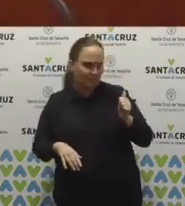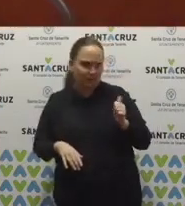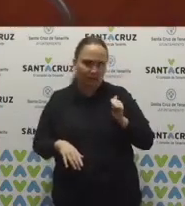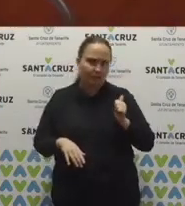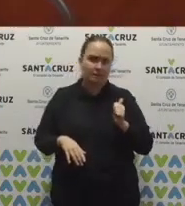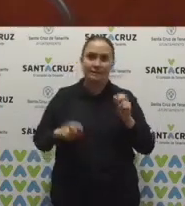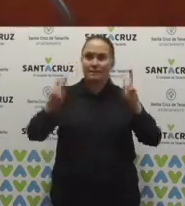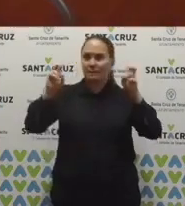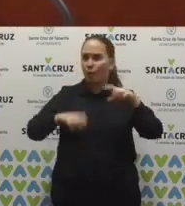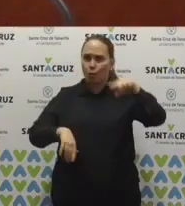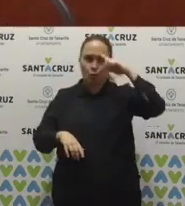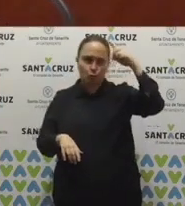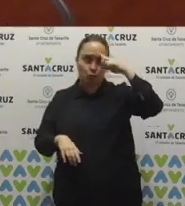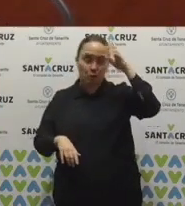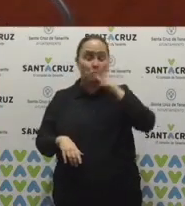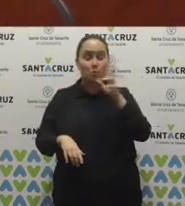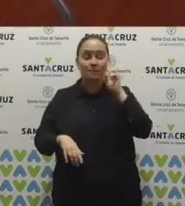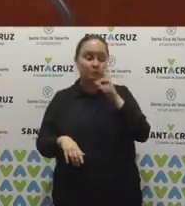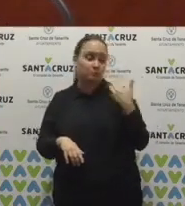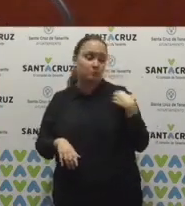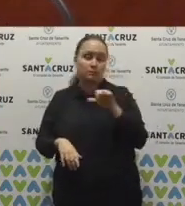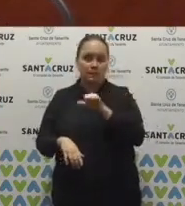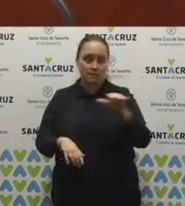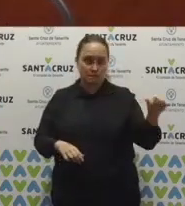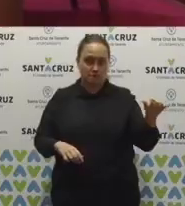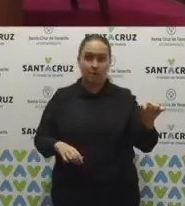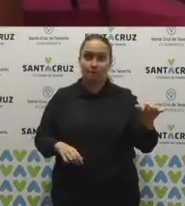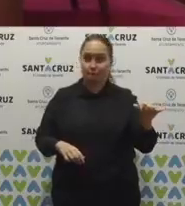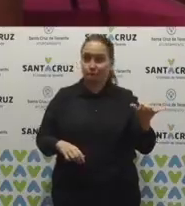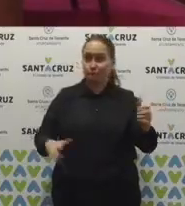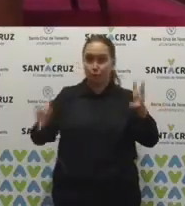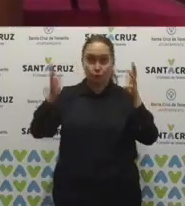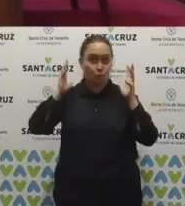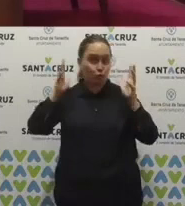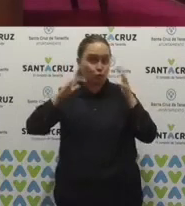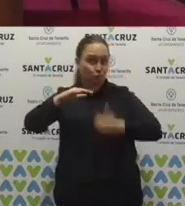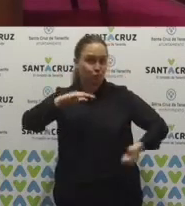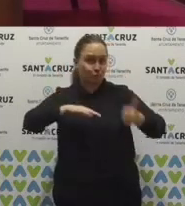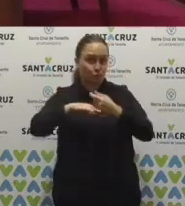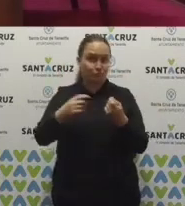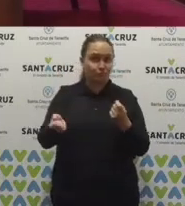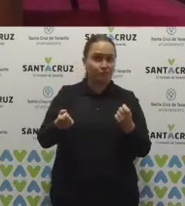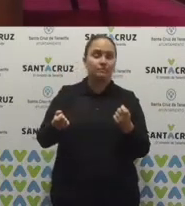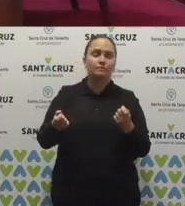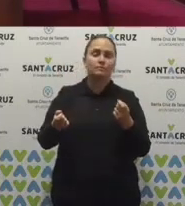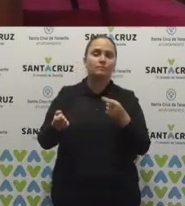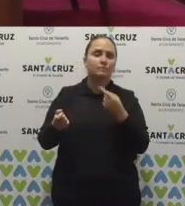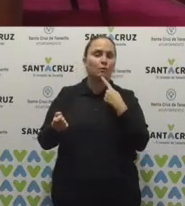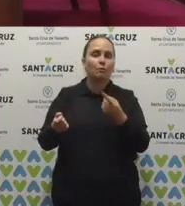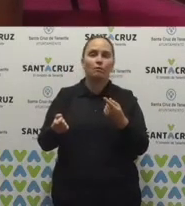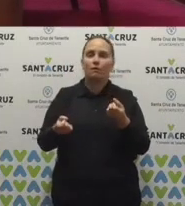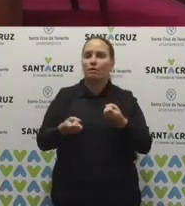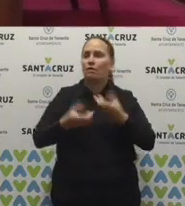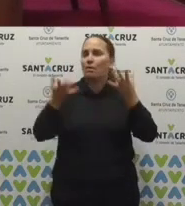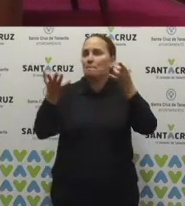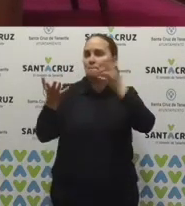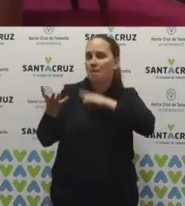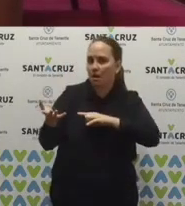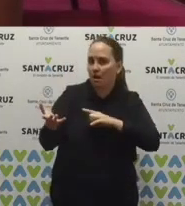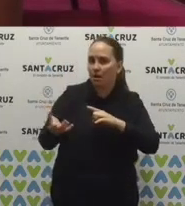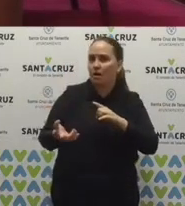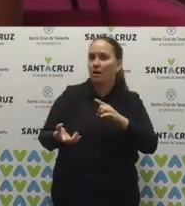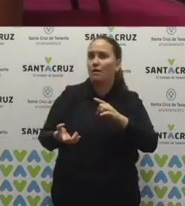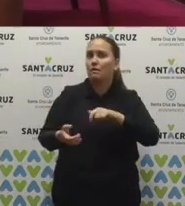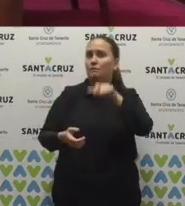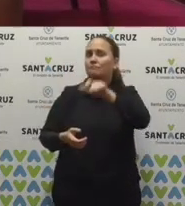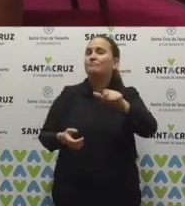la cultura porque me encontrado en esta semana que tras el consejo rector se ha desinformado a todos los